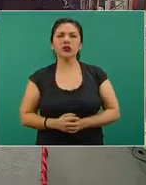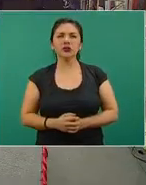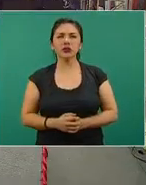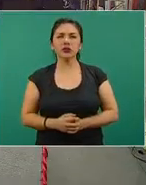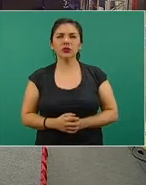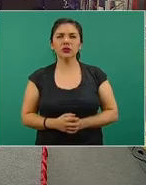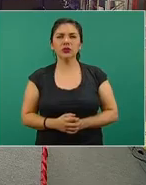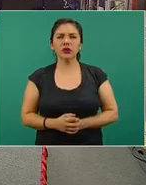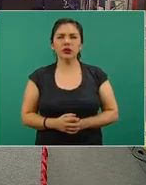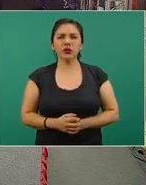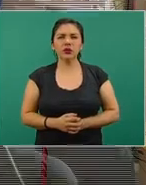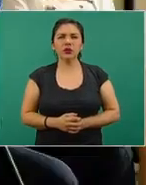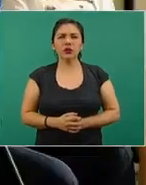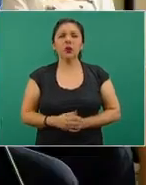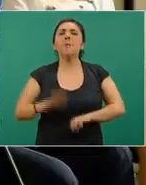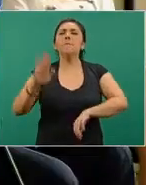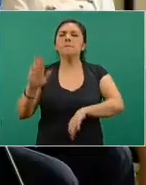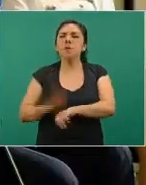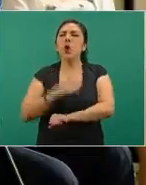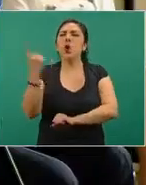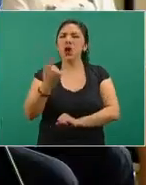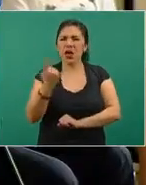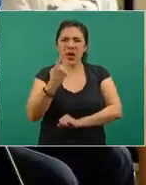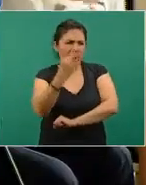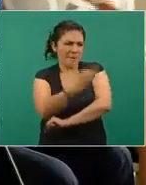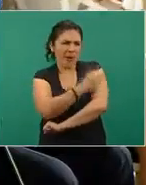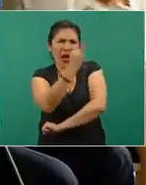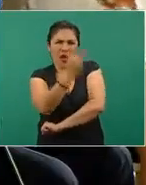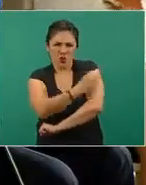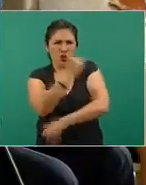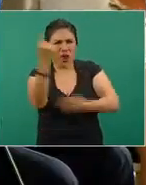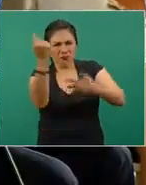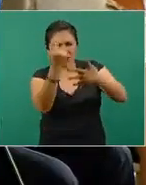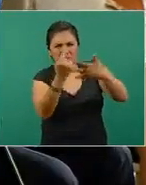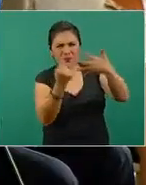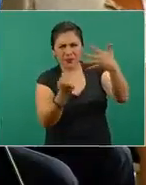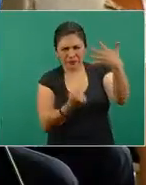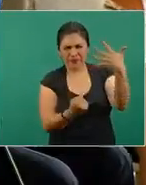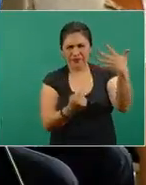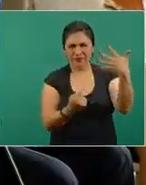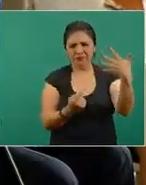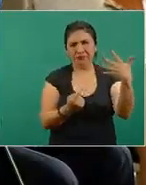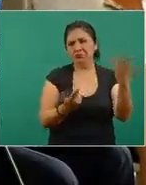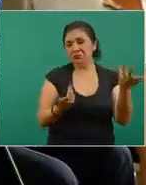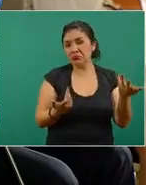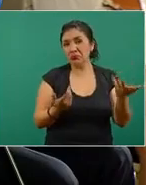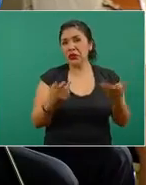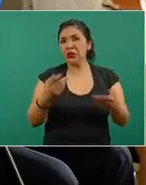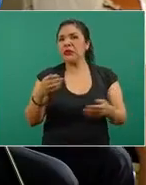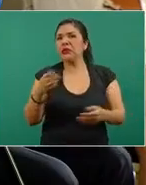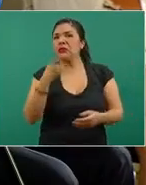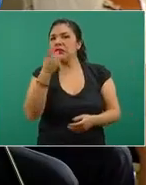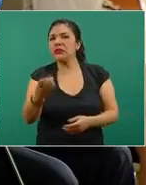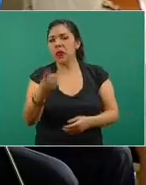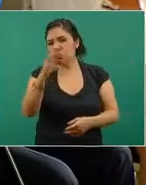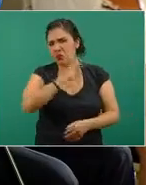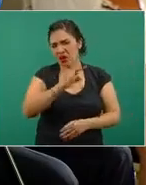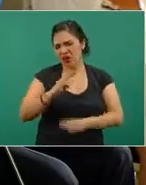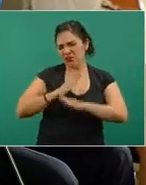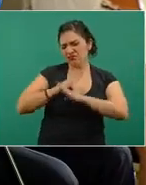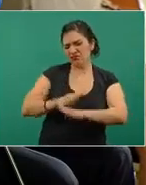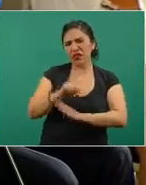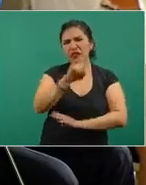en casi todas las vacunas, casi esas del 100%, y la inmunidad